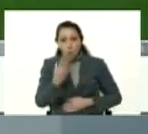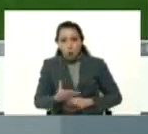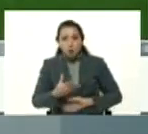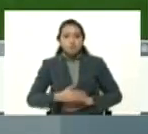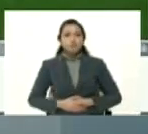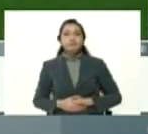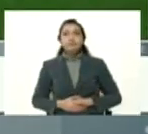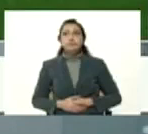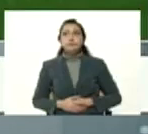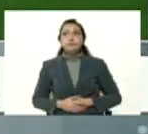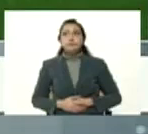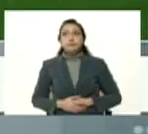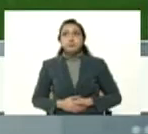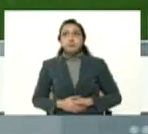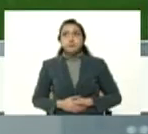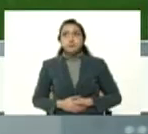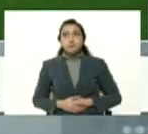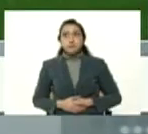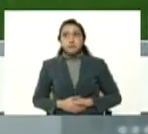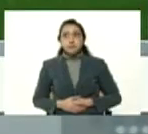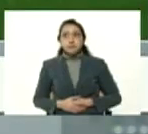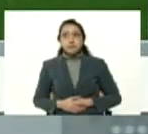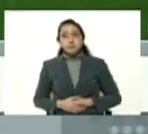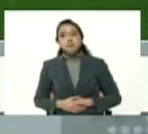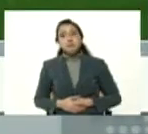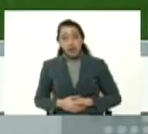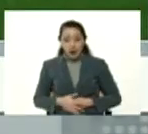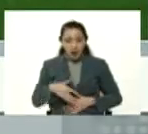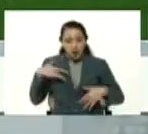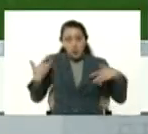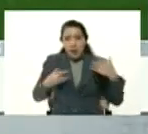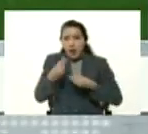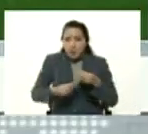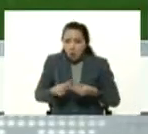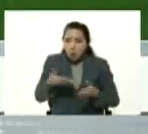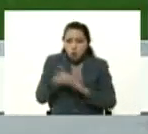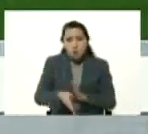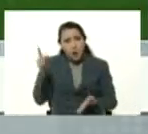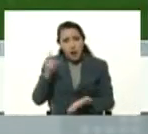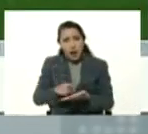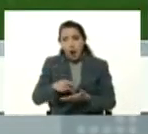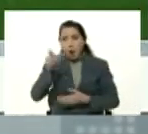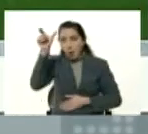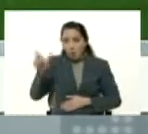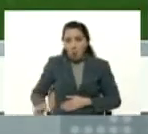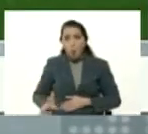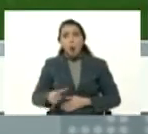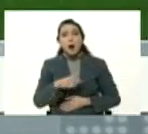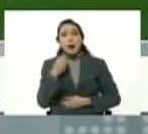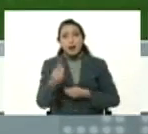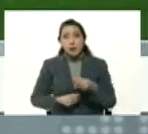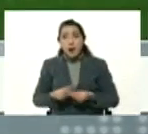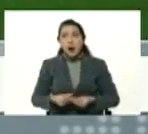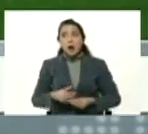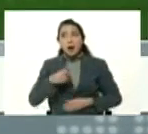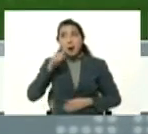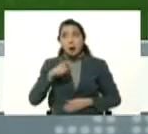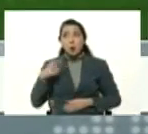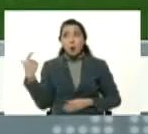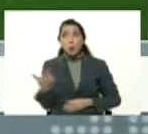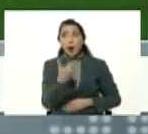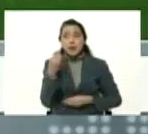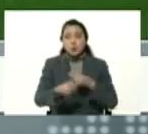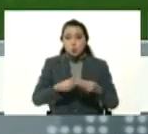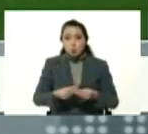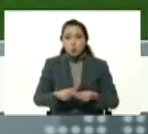Tibisay, me alegra mucho la intervención del productor de Guárico, productor de arroz, Antonio